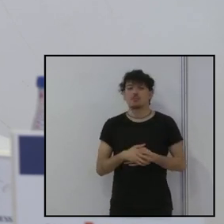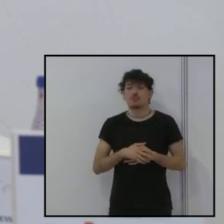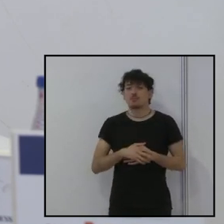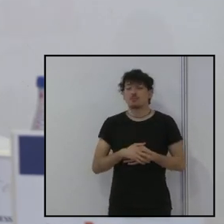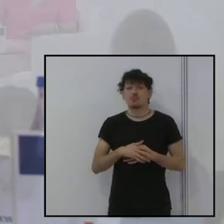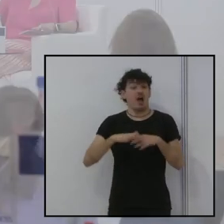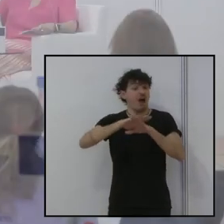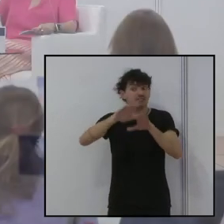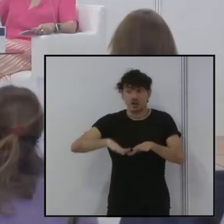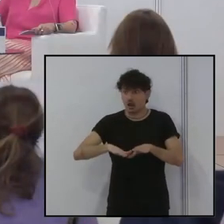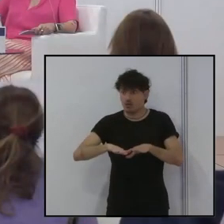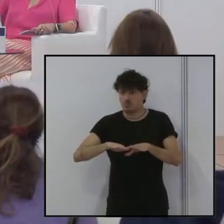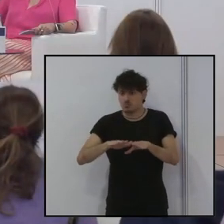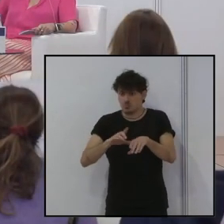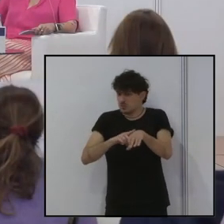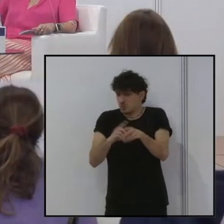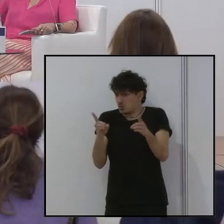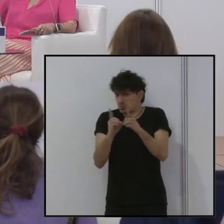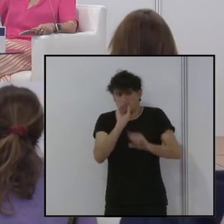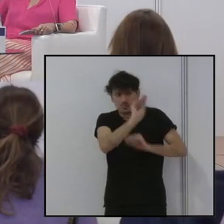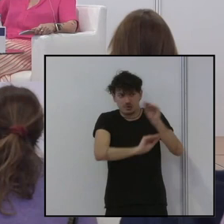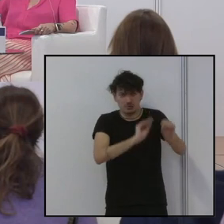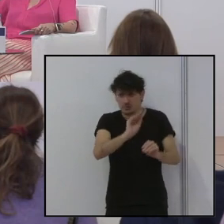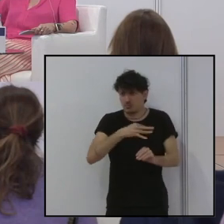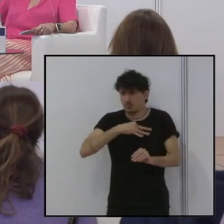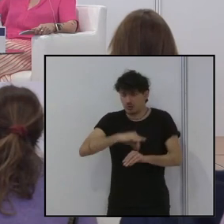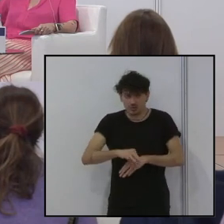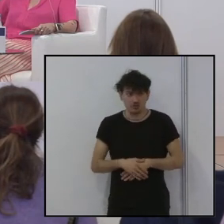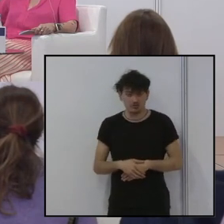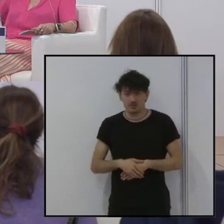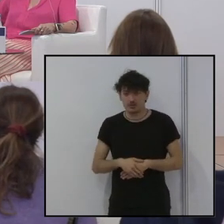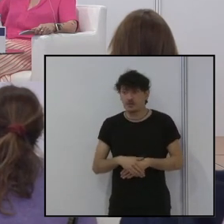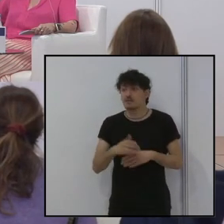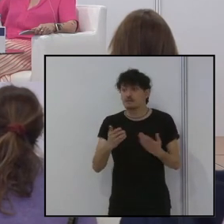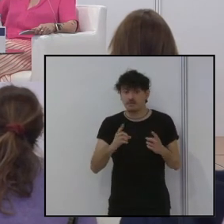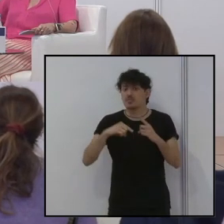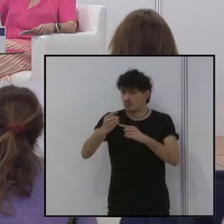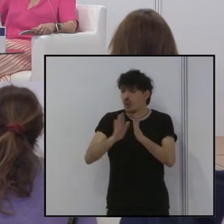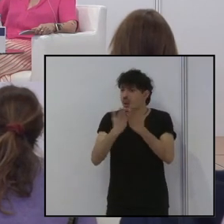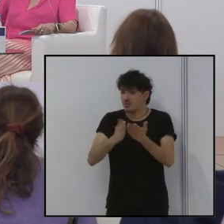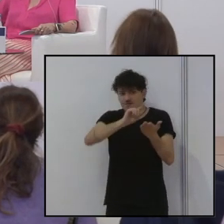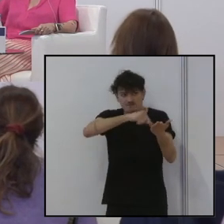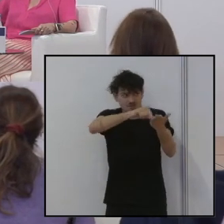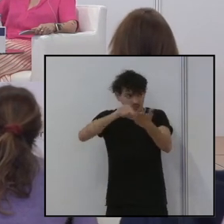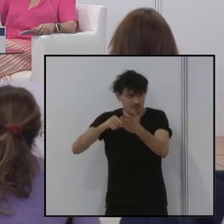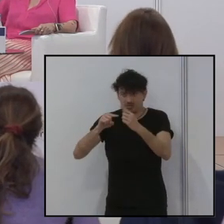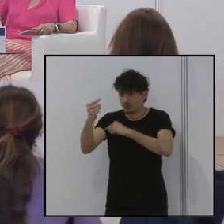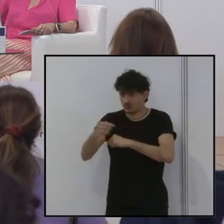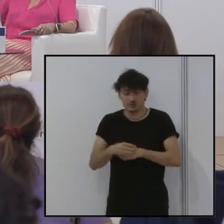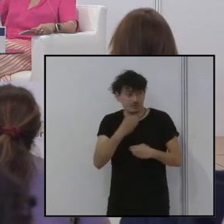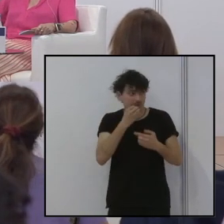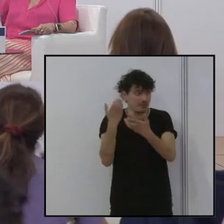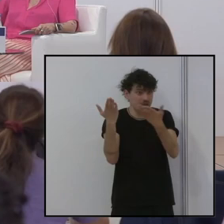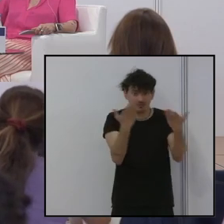hacer unas preguntas. Tendréis la ocasión de hacer algunas preguntas a ambos autores que después firmarán sus libros. Bueno, bienvenidos Ángel y Rosa.